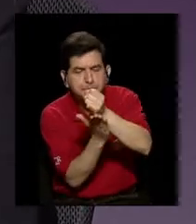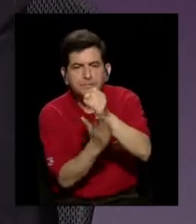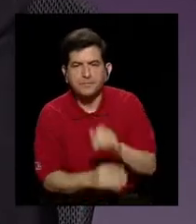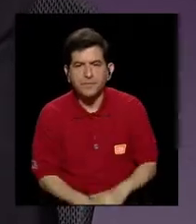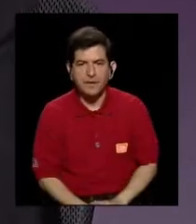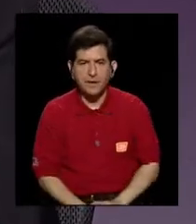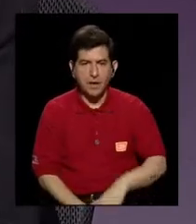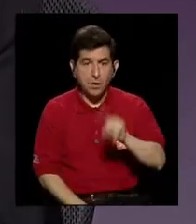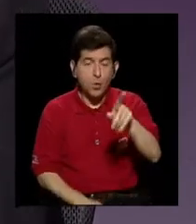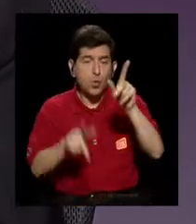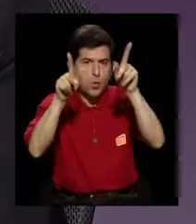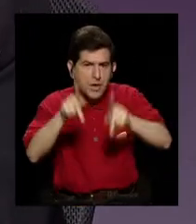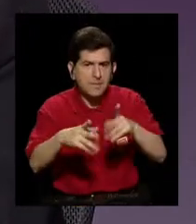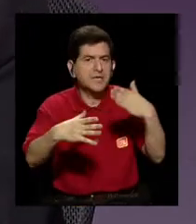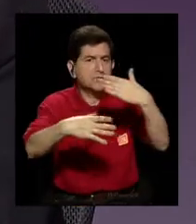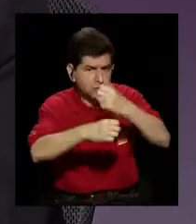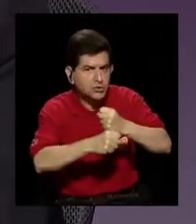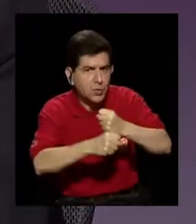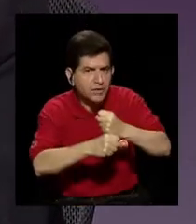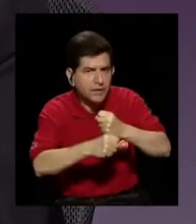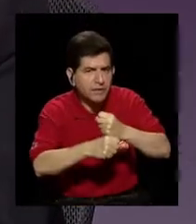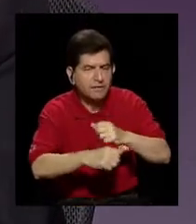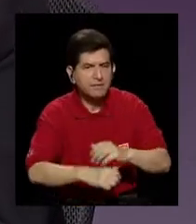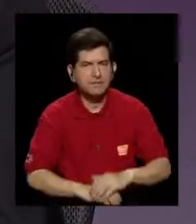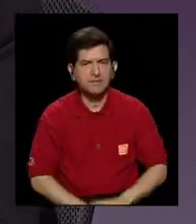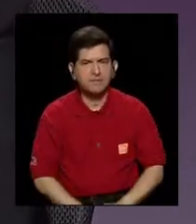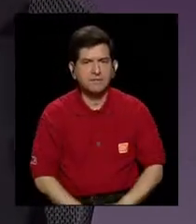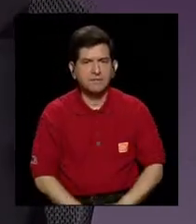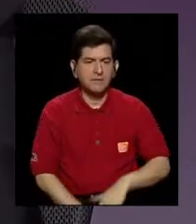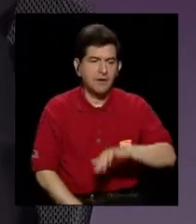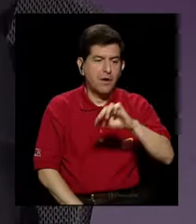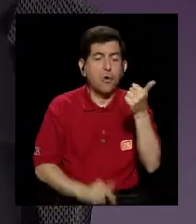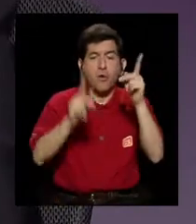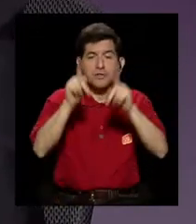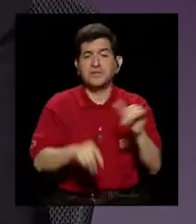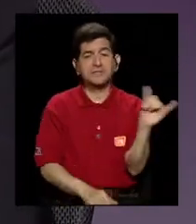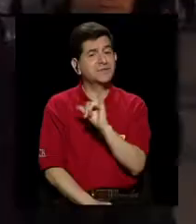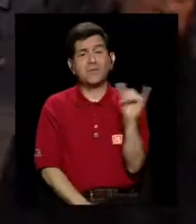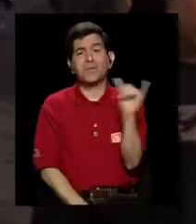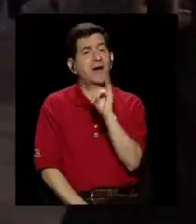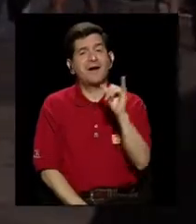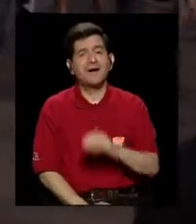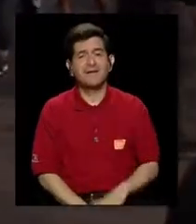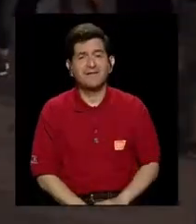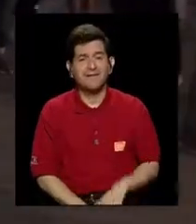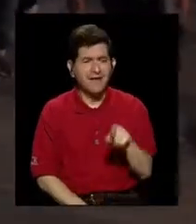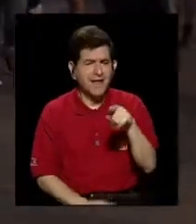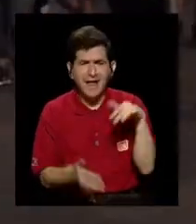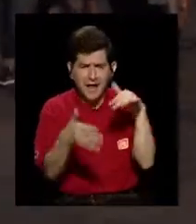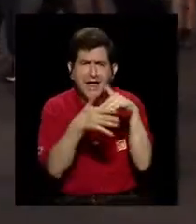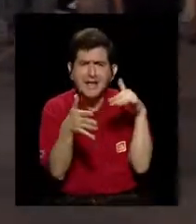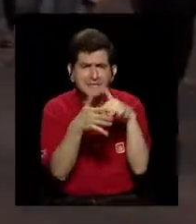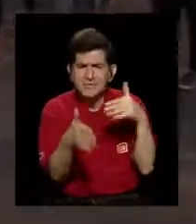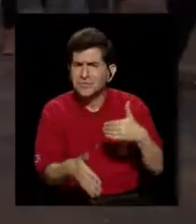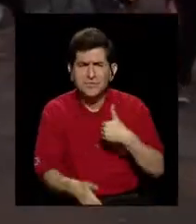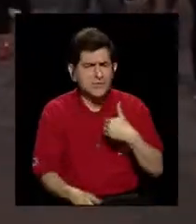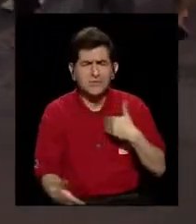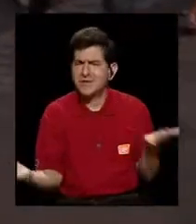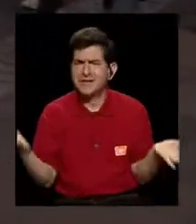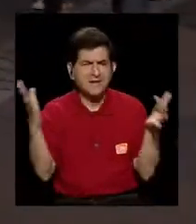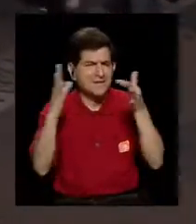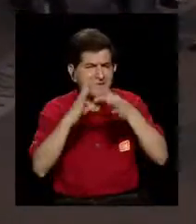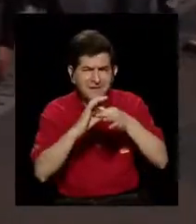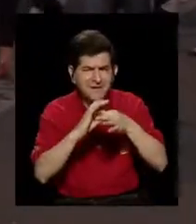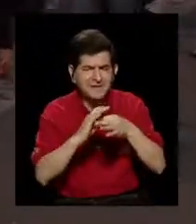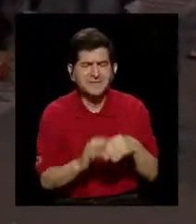y es que cuando una persona lo hace, entonces otras personas lo hacen. Ese es un estudio que no tiene que ver,